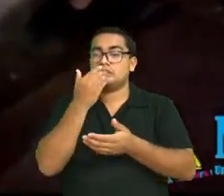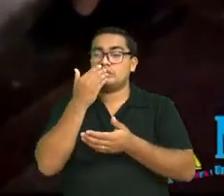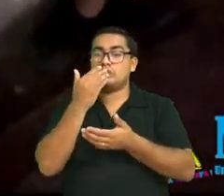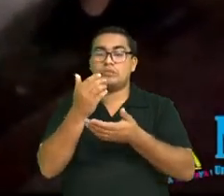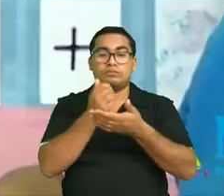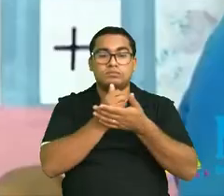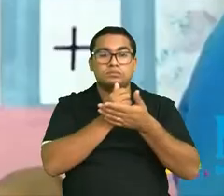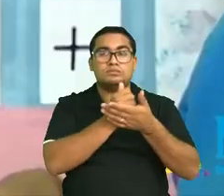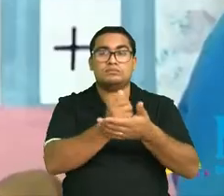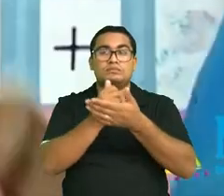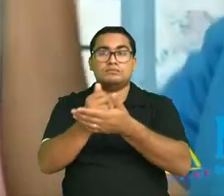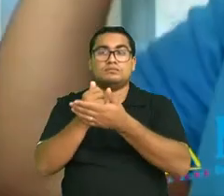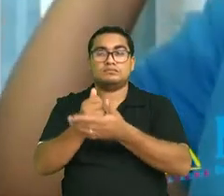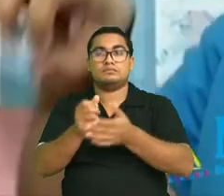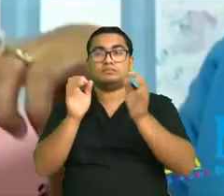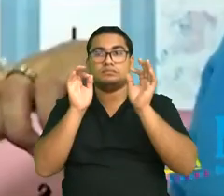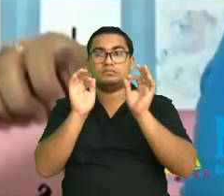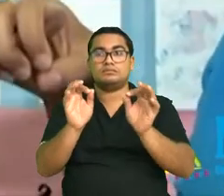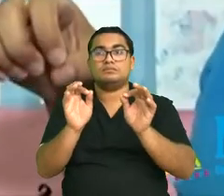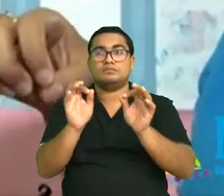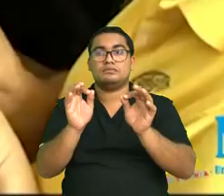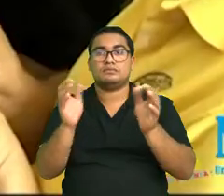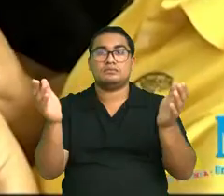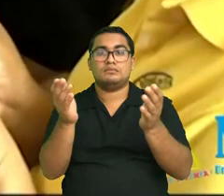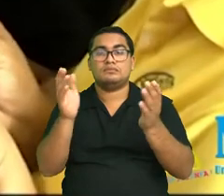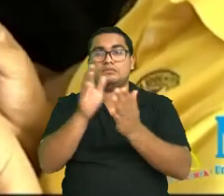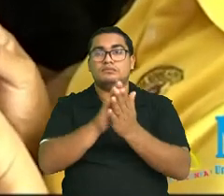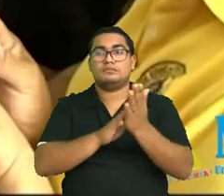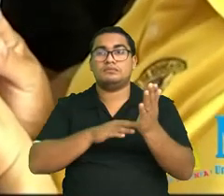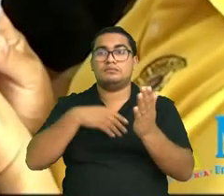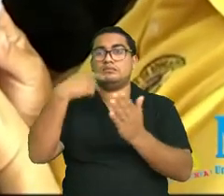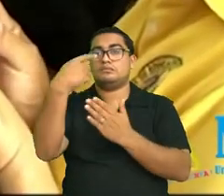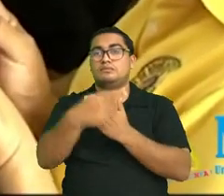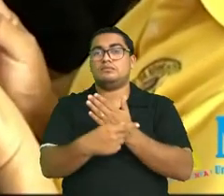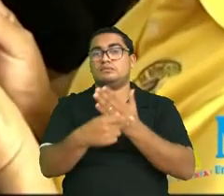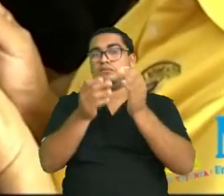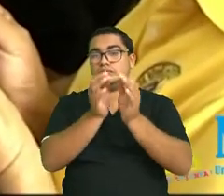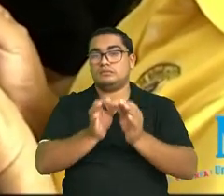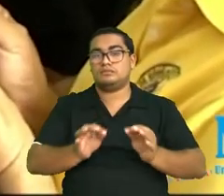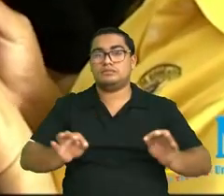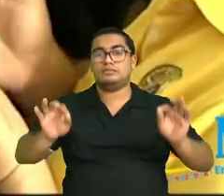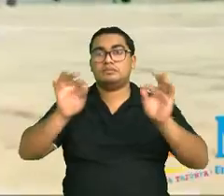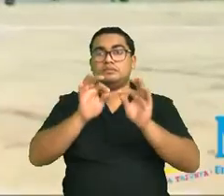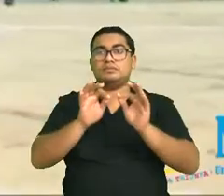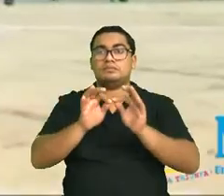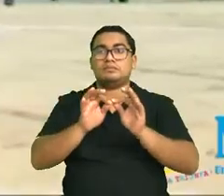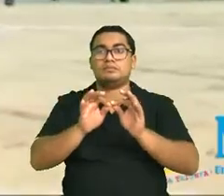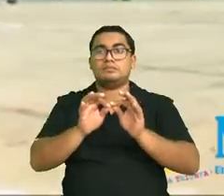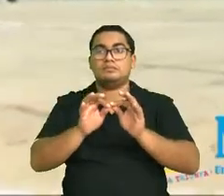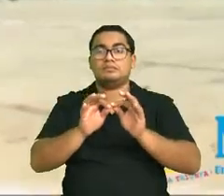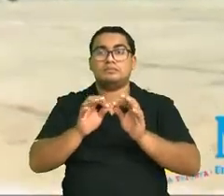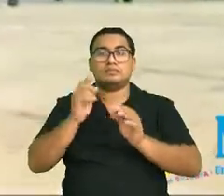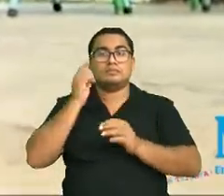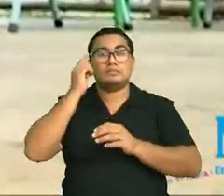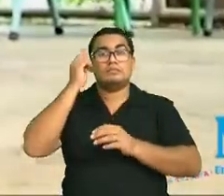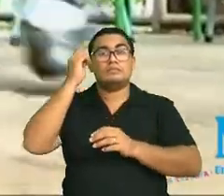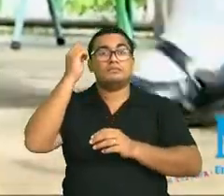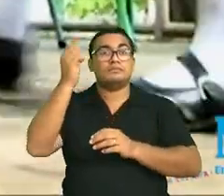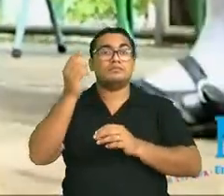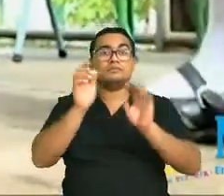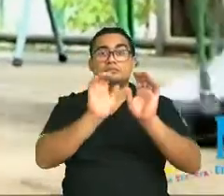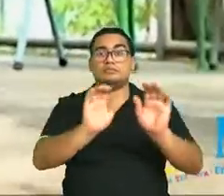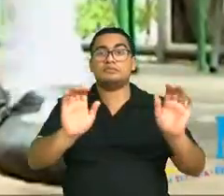favoreciendo, ¿no?, ¿verdad?, y que está a la vanguardia de programas importantes de formación, de desarrollo integral de la niñez,